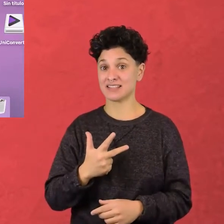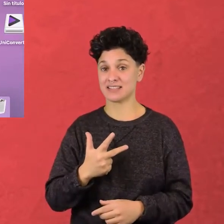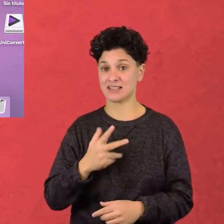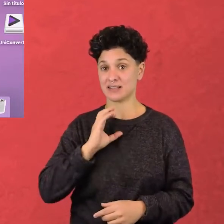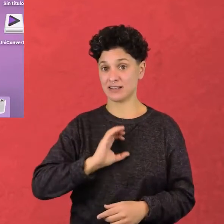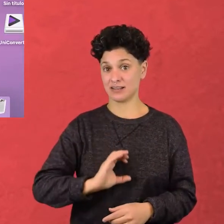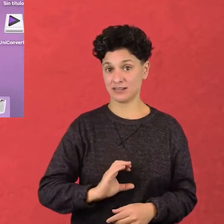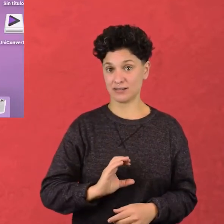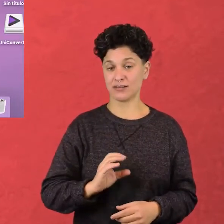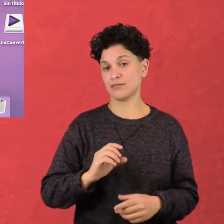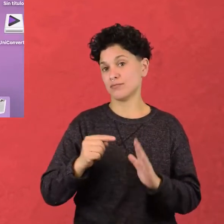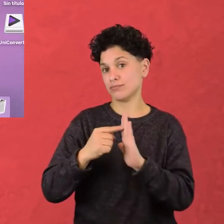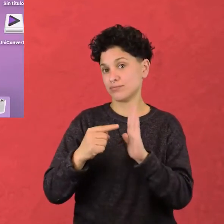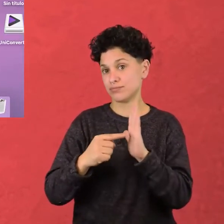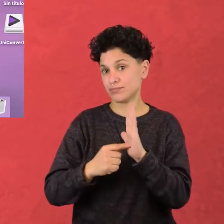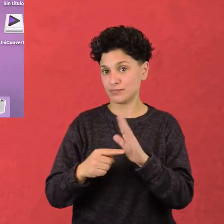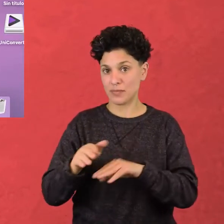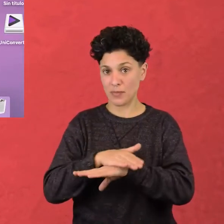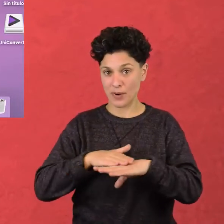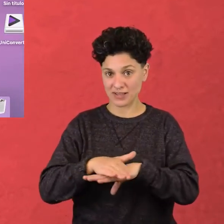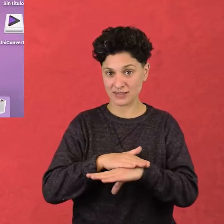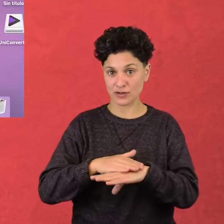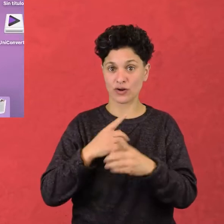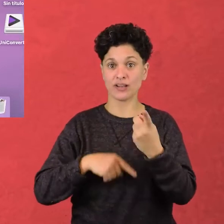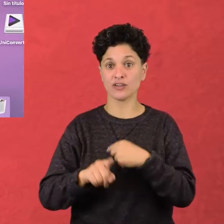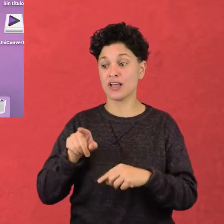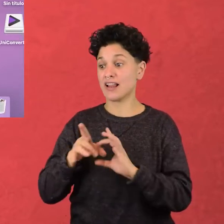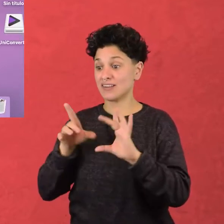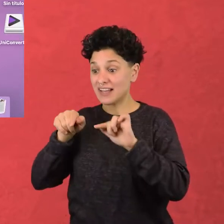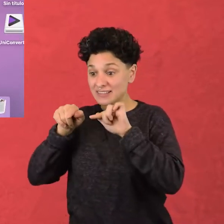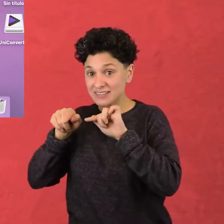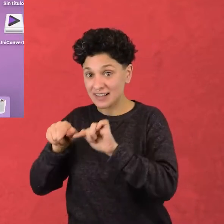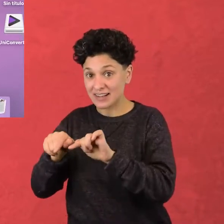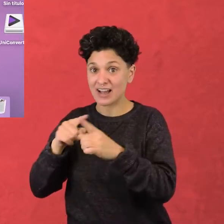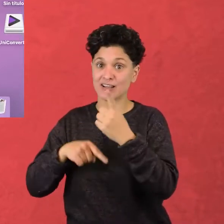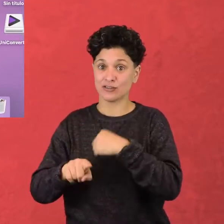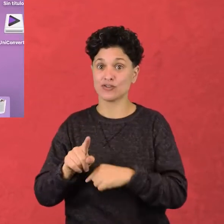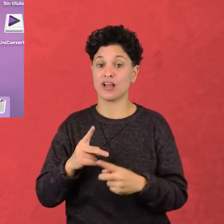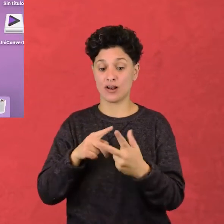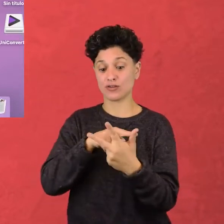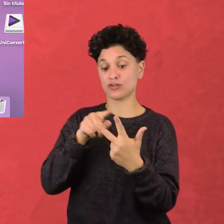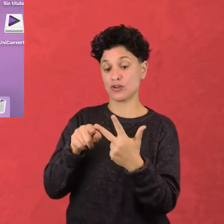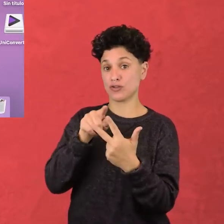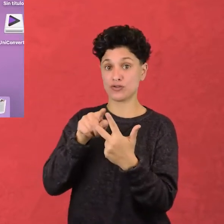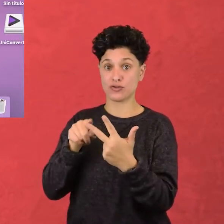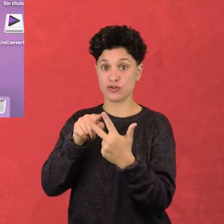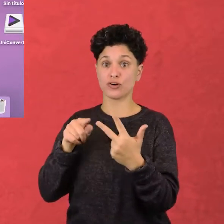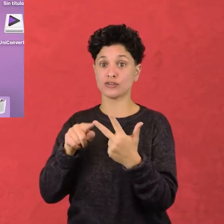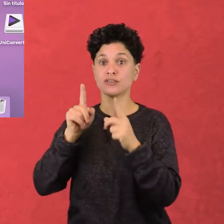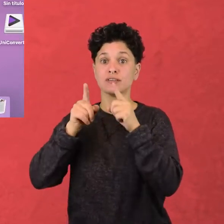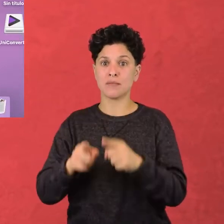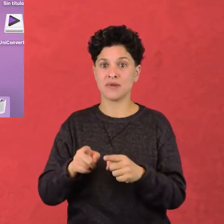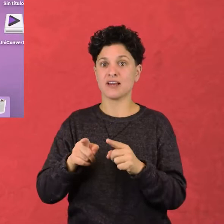la libertad está en el mundo nouménico, entonces las otras dos parece ser que no están en el plano de la